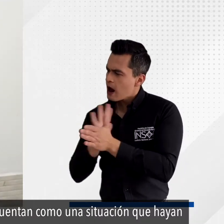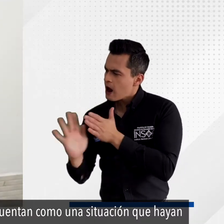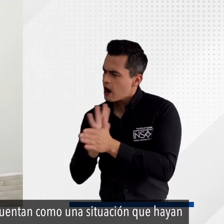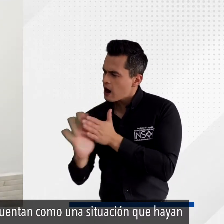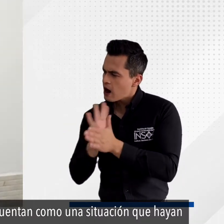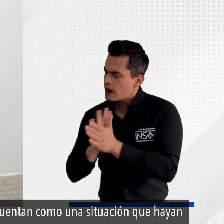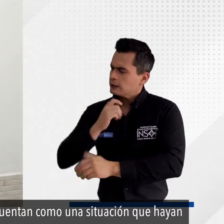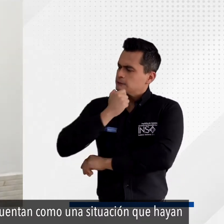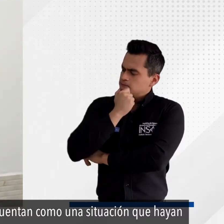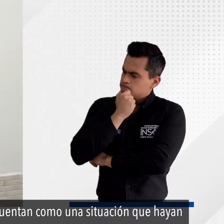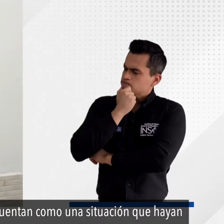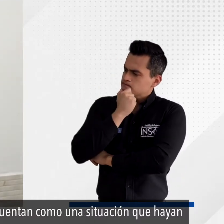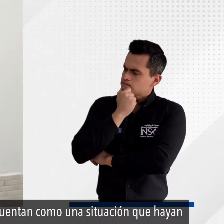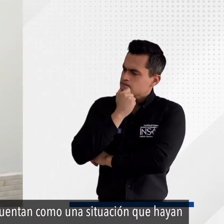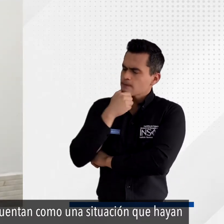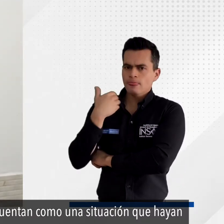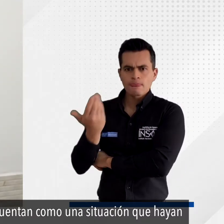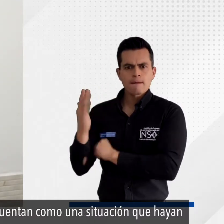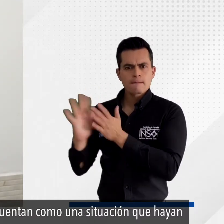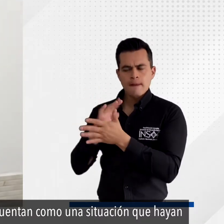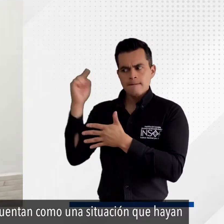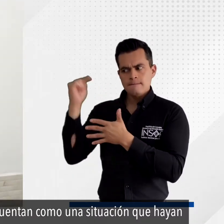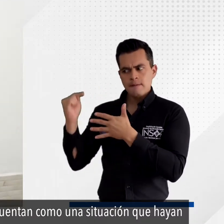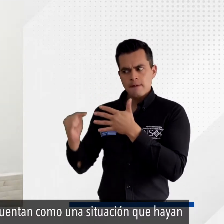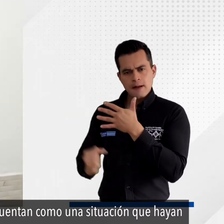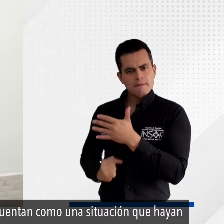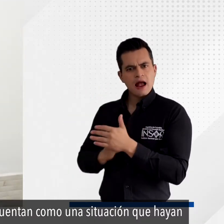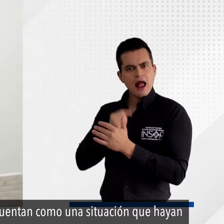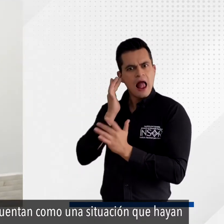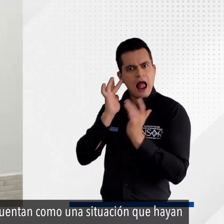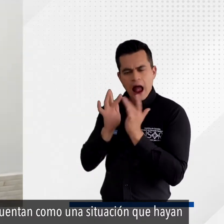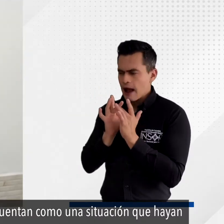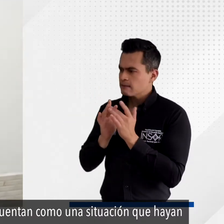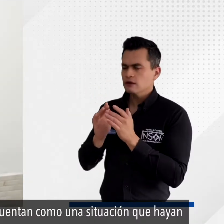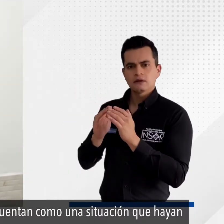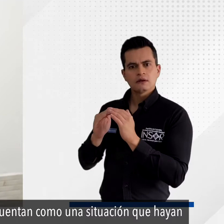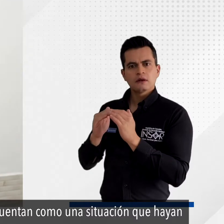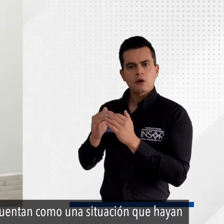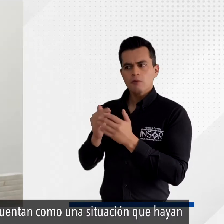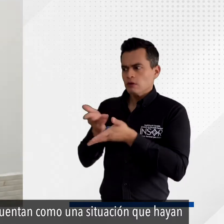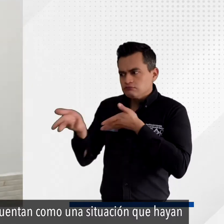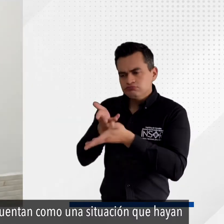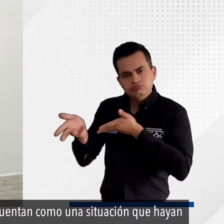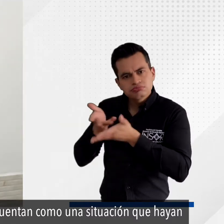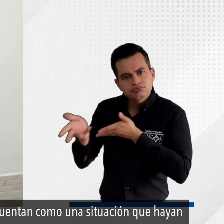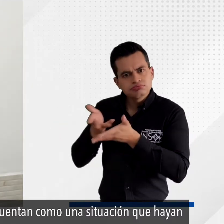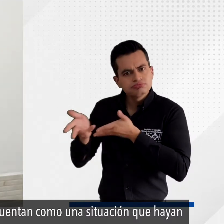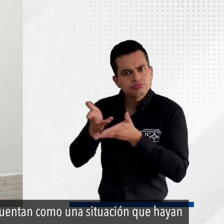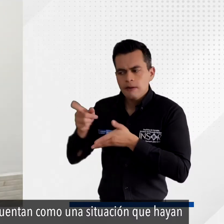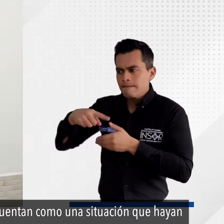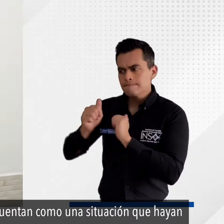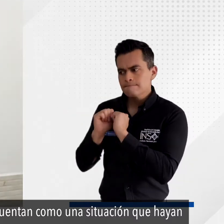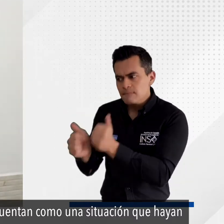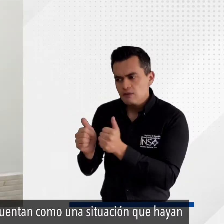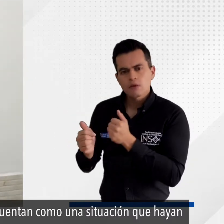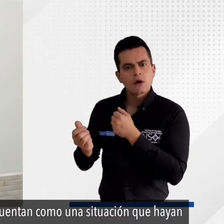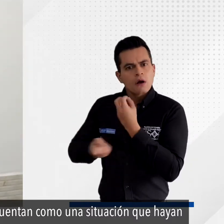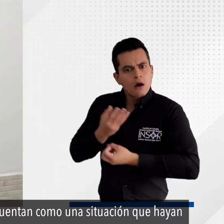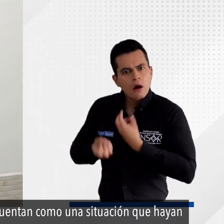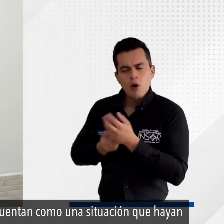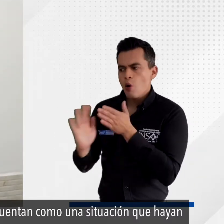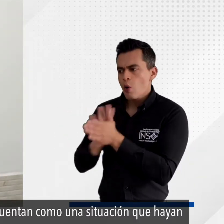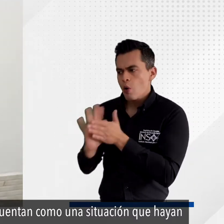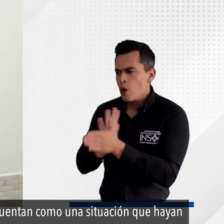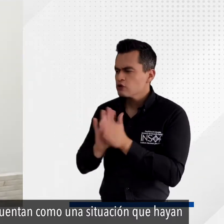tener en la piel y por primera mano lo que ellos nos cuentan como